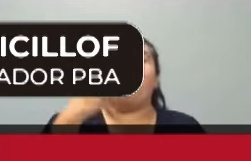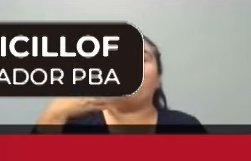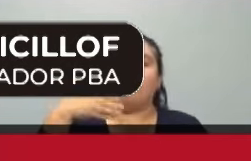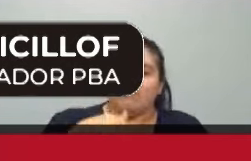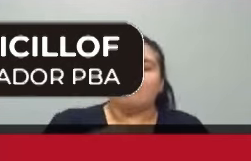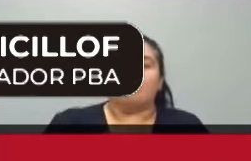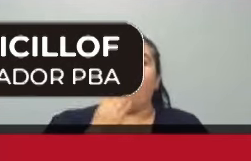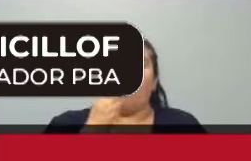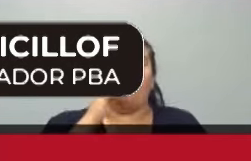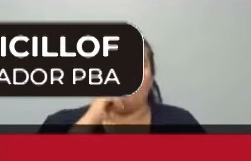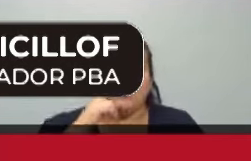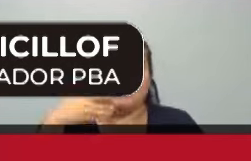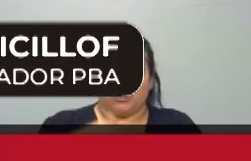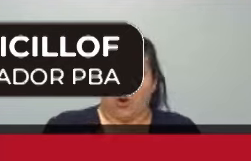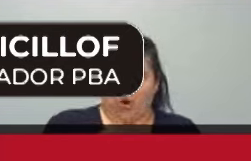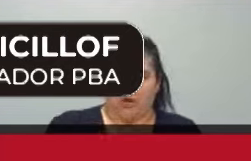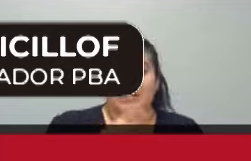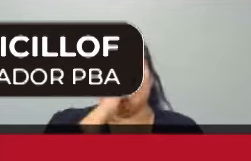1.700.000